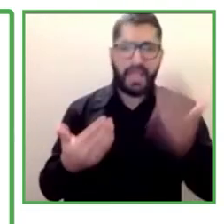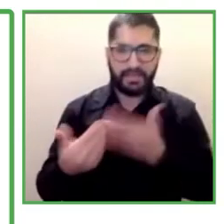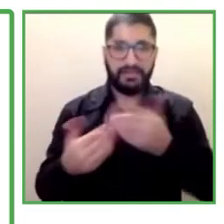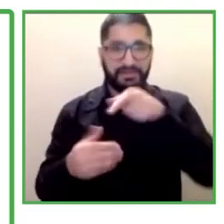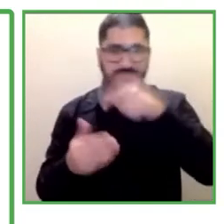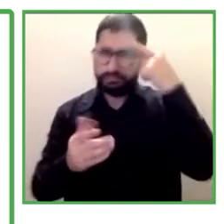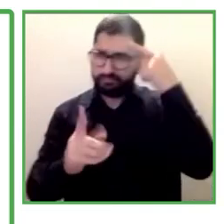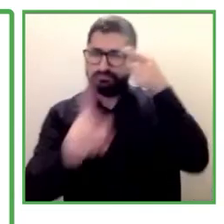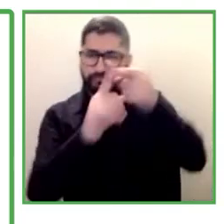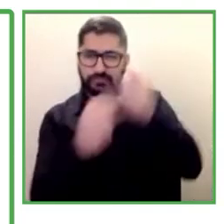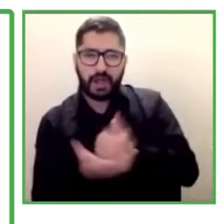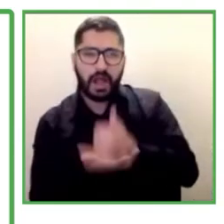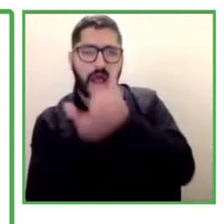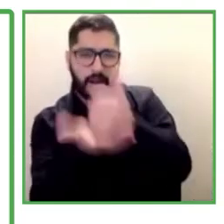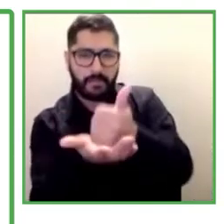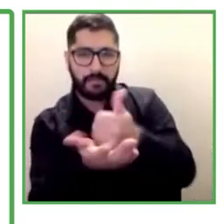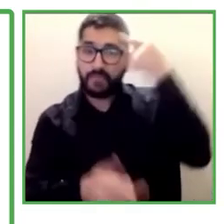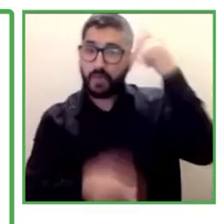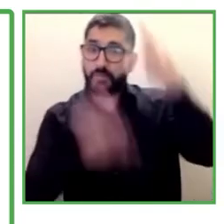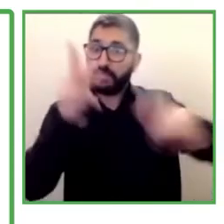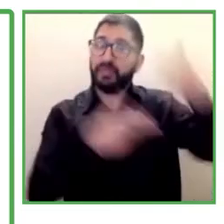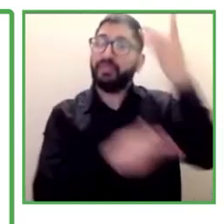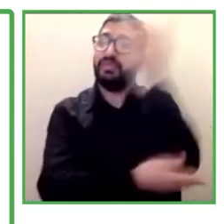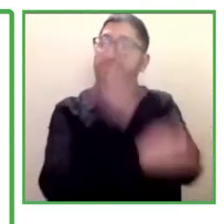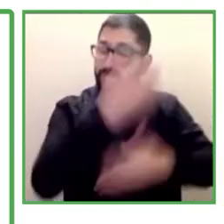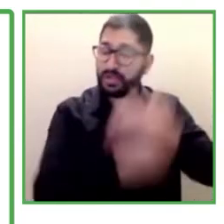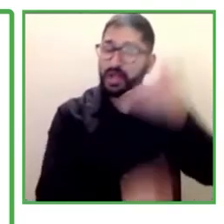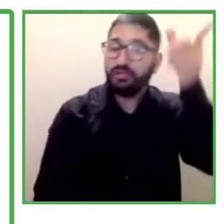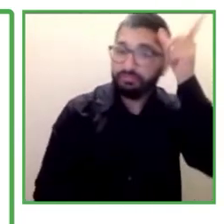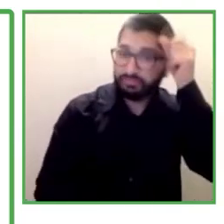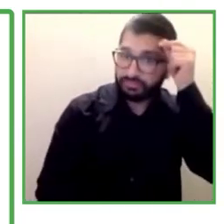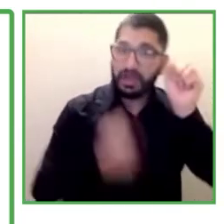discapacidad intelectual puedan prepararse el examen